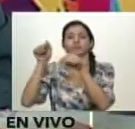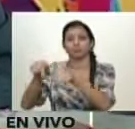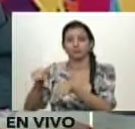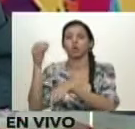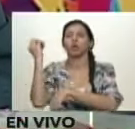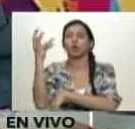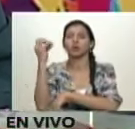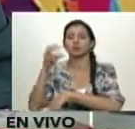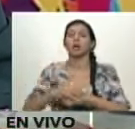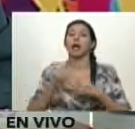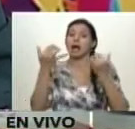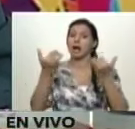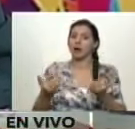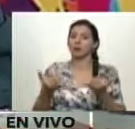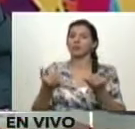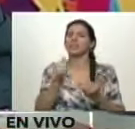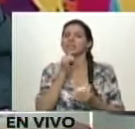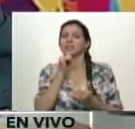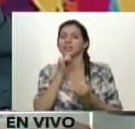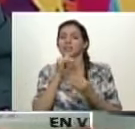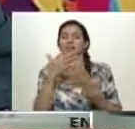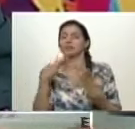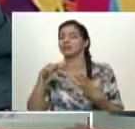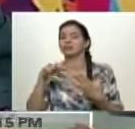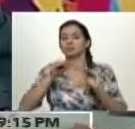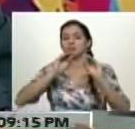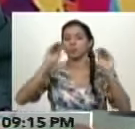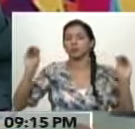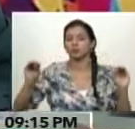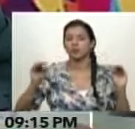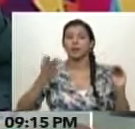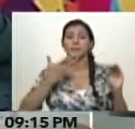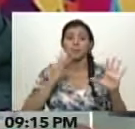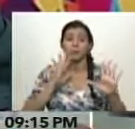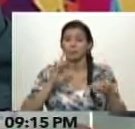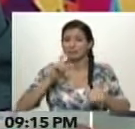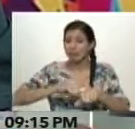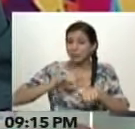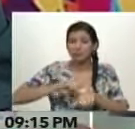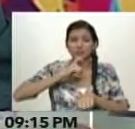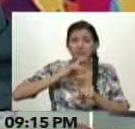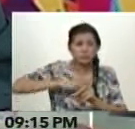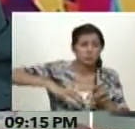y que ese congreso fuera convocado en cada coyuntura para defender nuestro país.